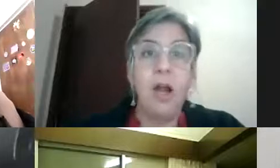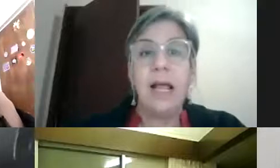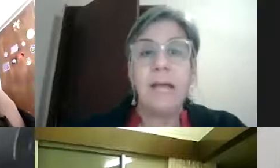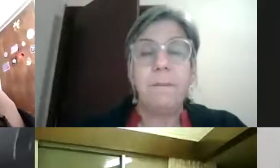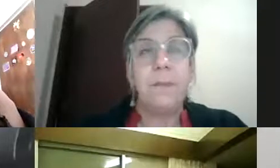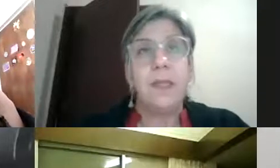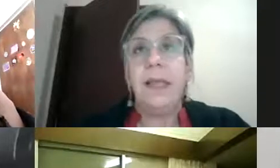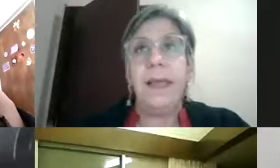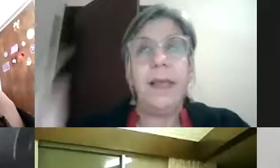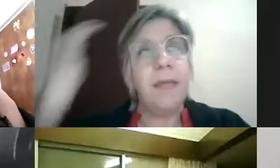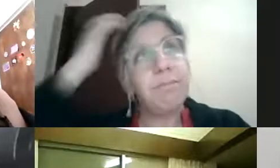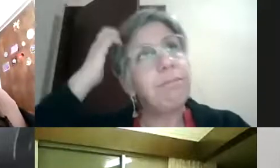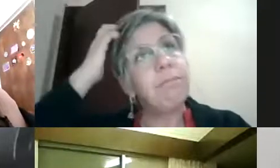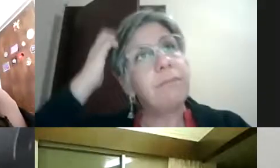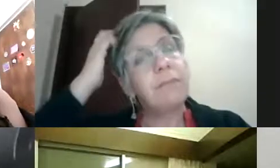como,